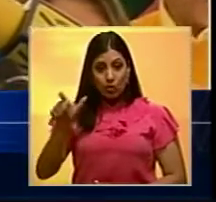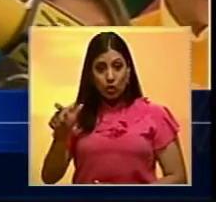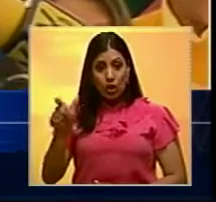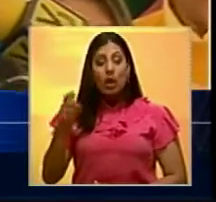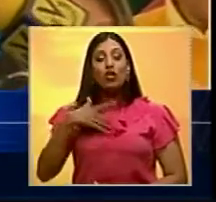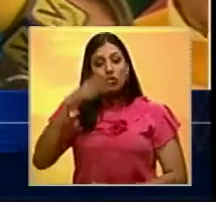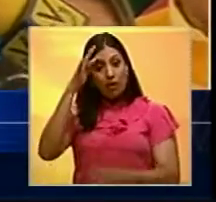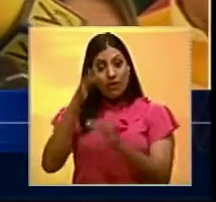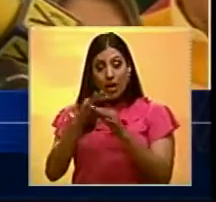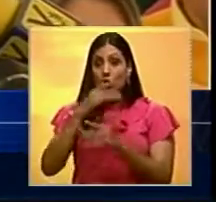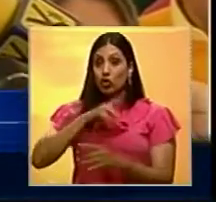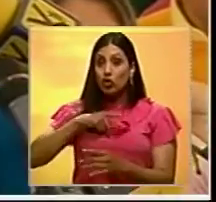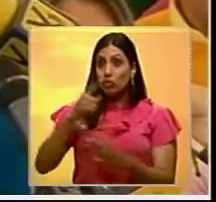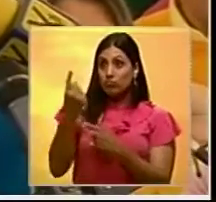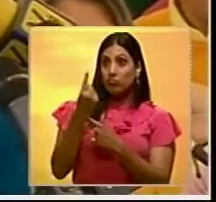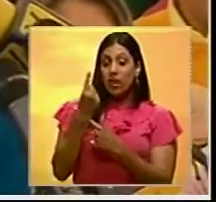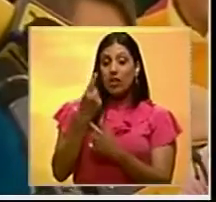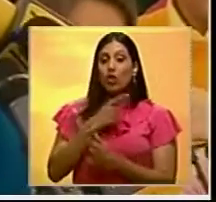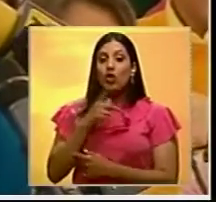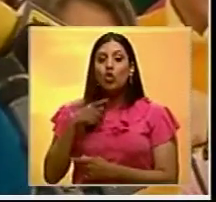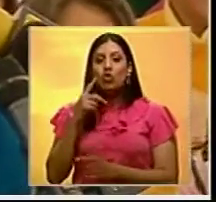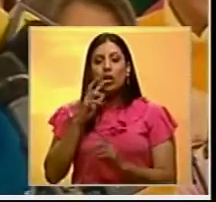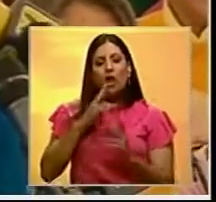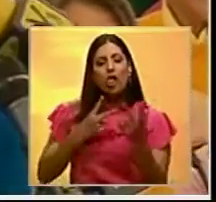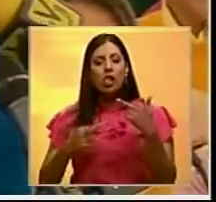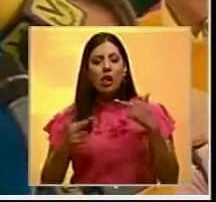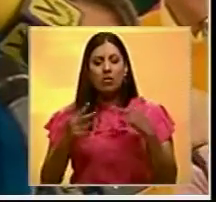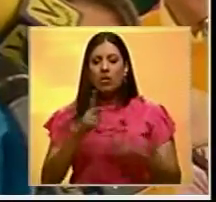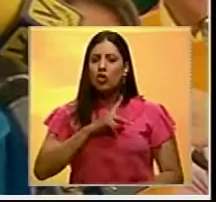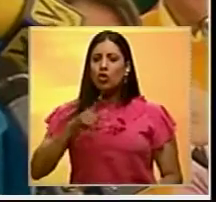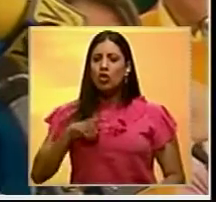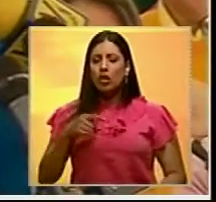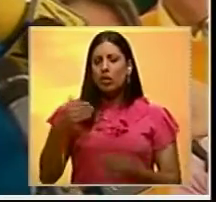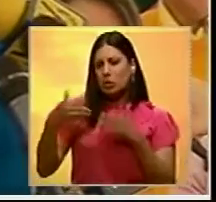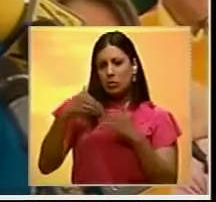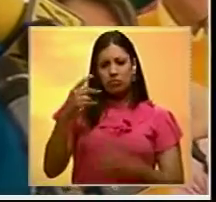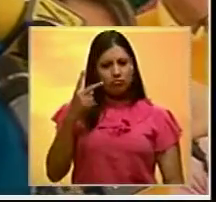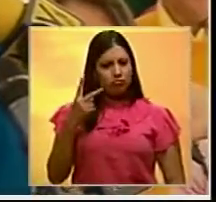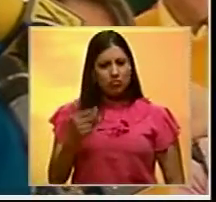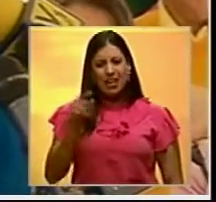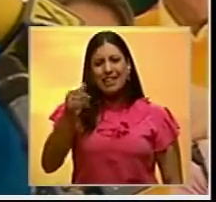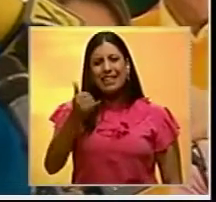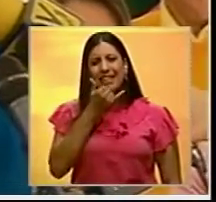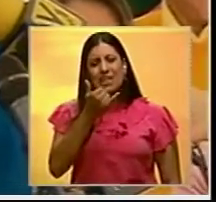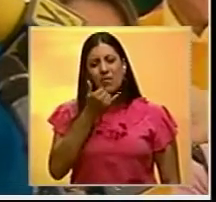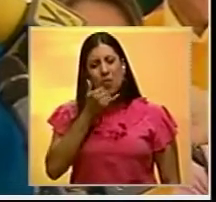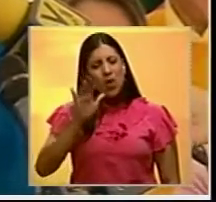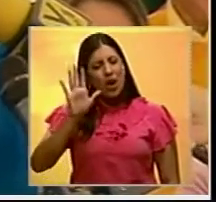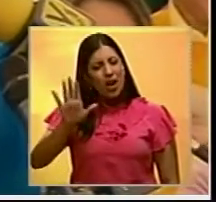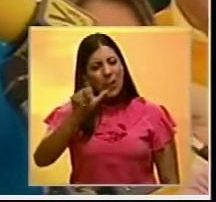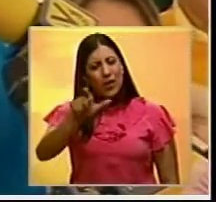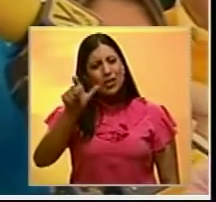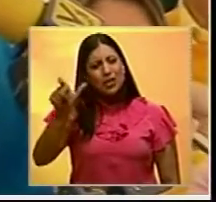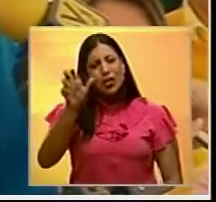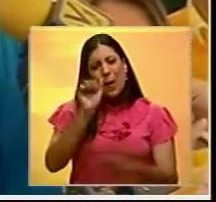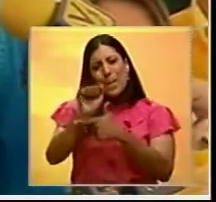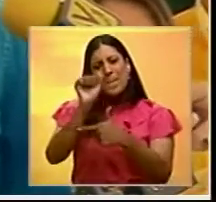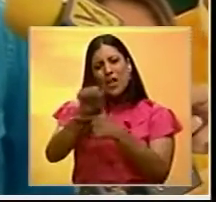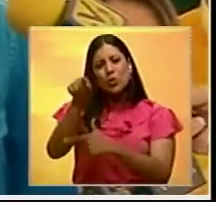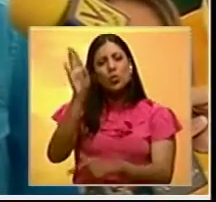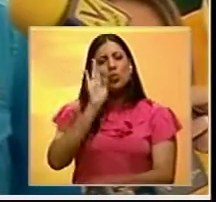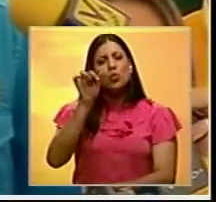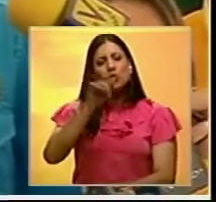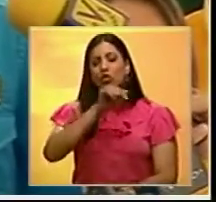Si creyeron que con esa sentencia nos van a doblegar o nos van a amedrentar, se equivocaron los señores del PSUV que están